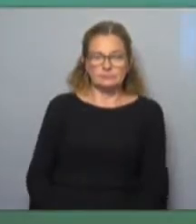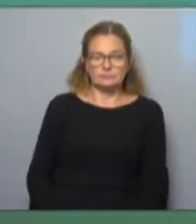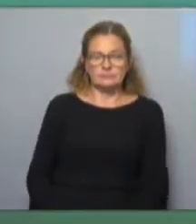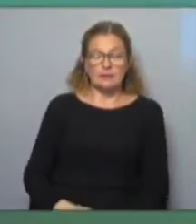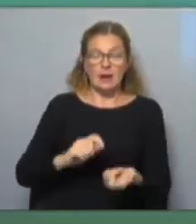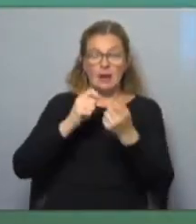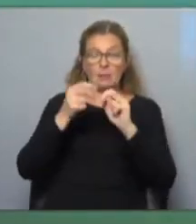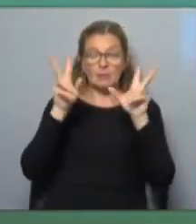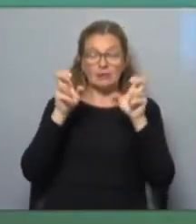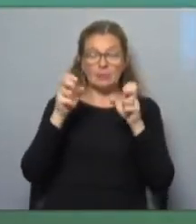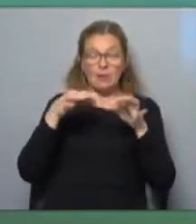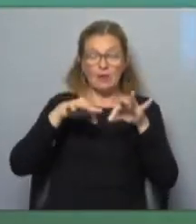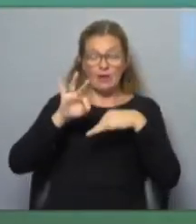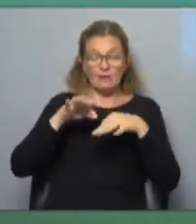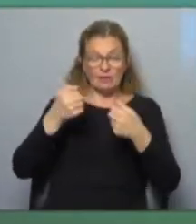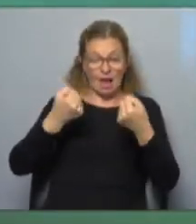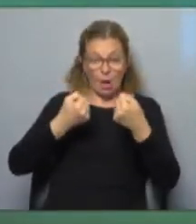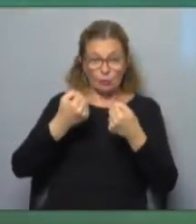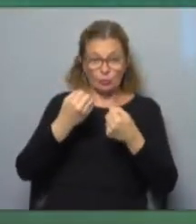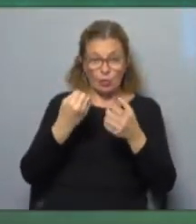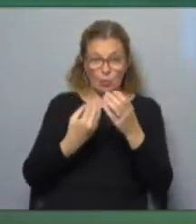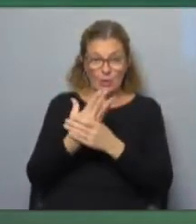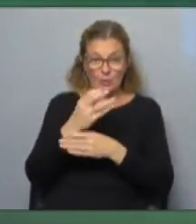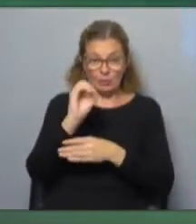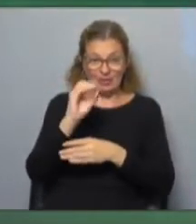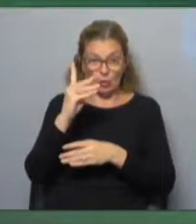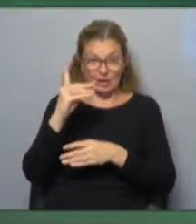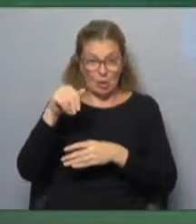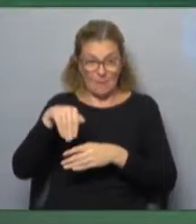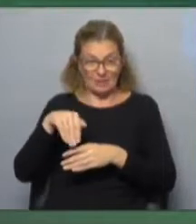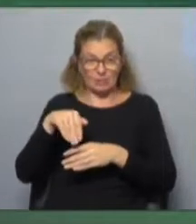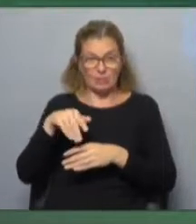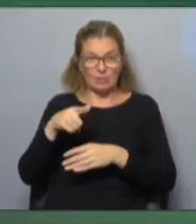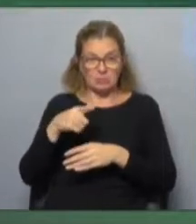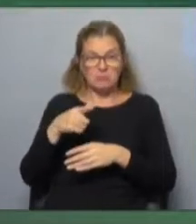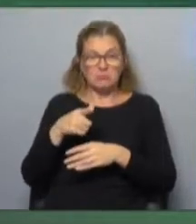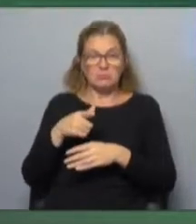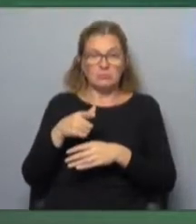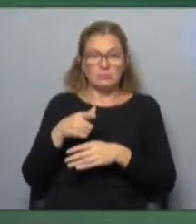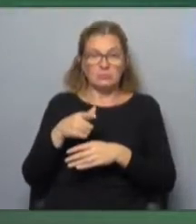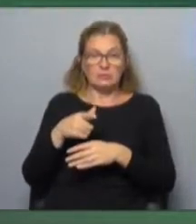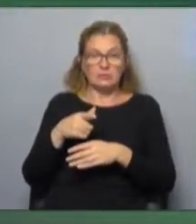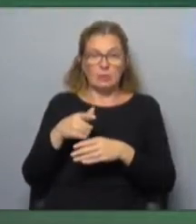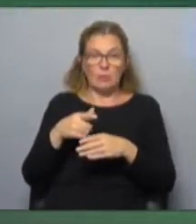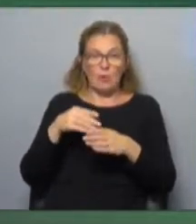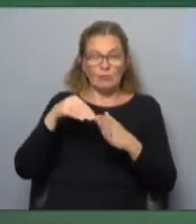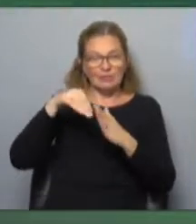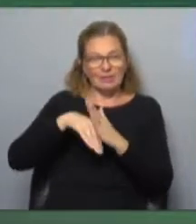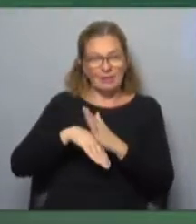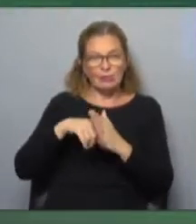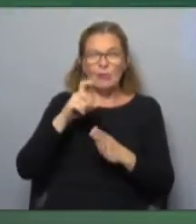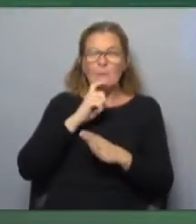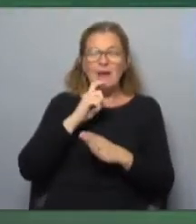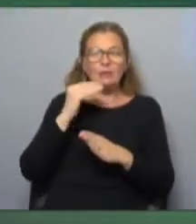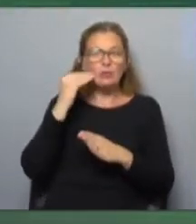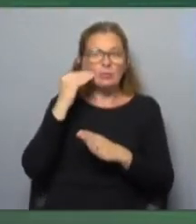Cambiamos de tema porque la venta de autos cero kilómetro de vehículos en general cero kilómetro tuvo digamos un descenso de marzo a